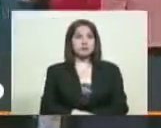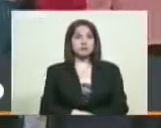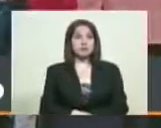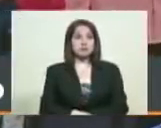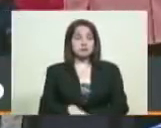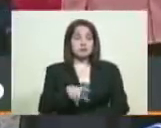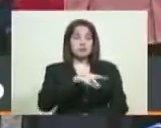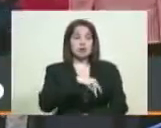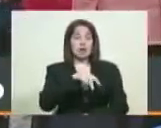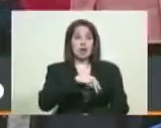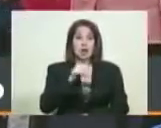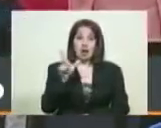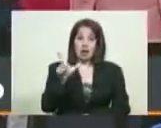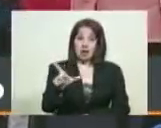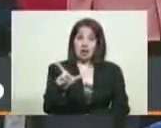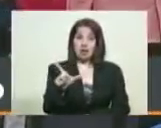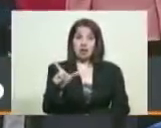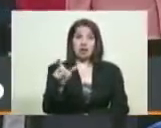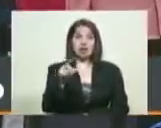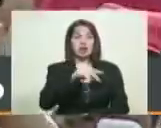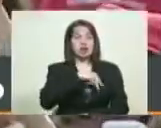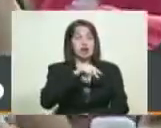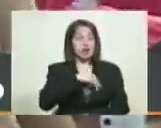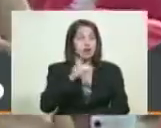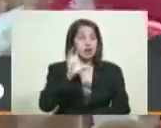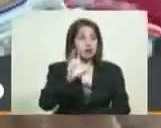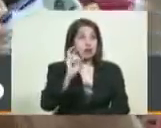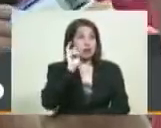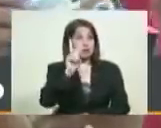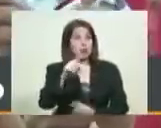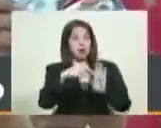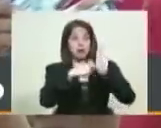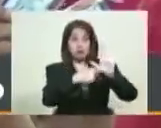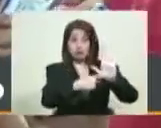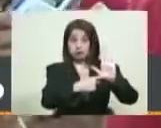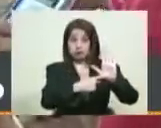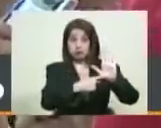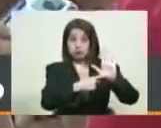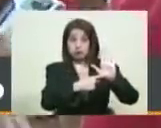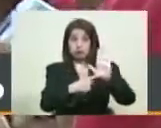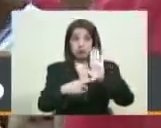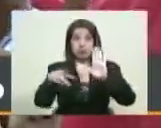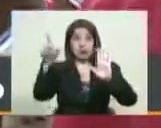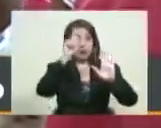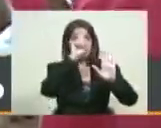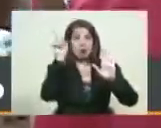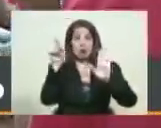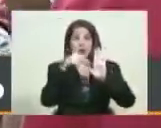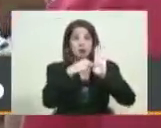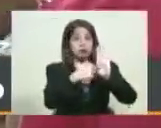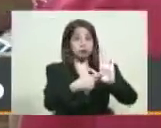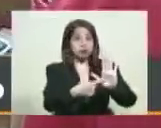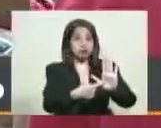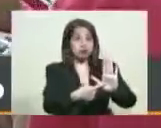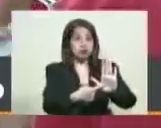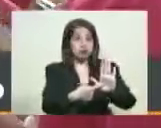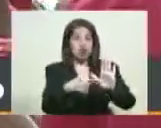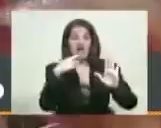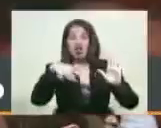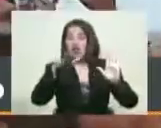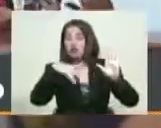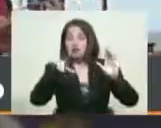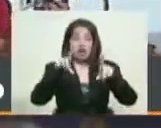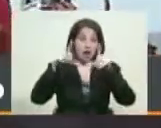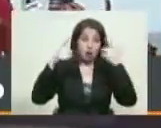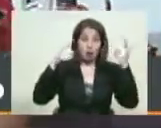Saquen el carné de la patria para ver quién tiene carné de la patria. ¿Dónde está el carné de la patria en La Guaira?